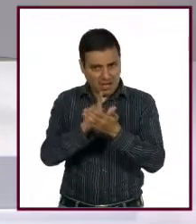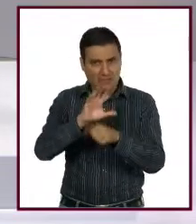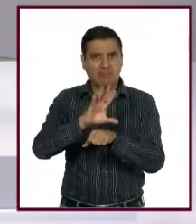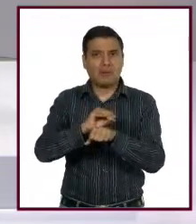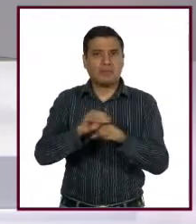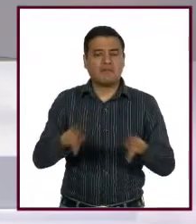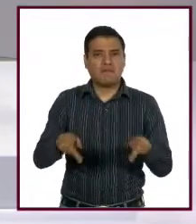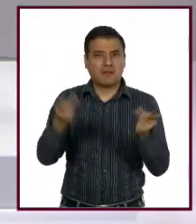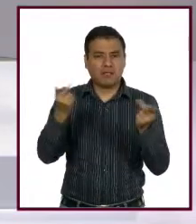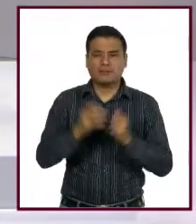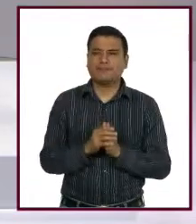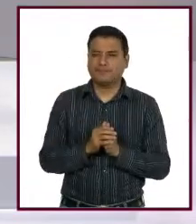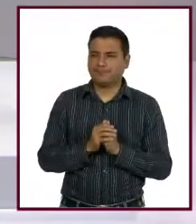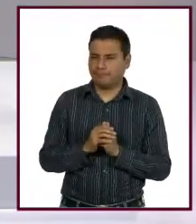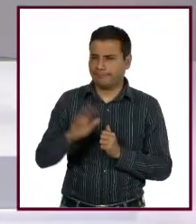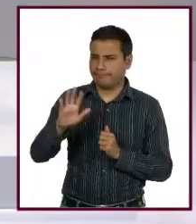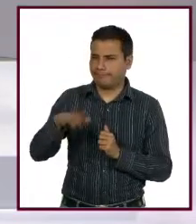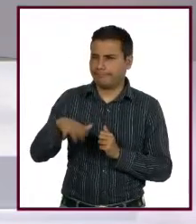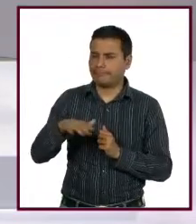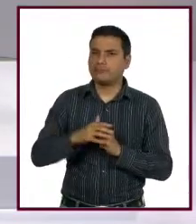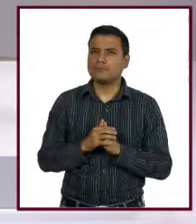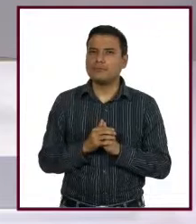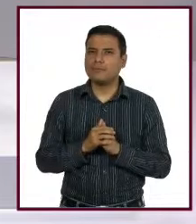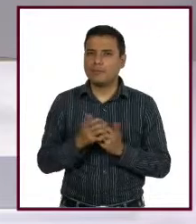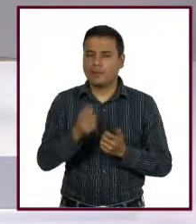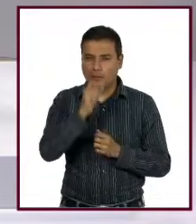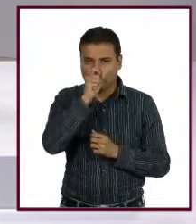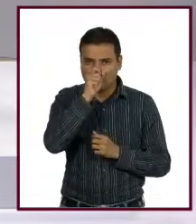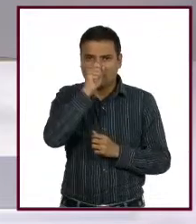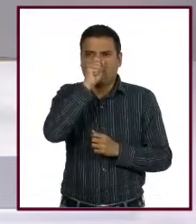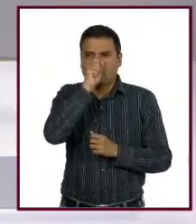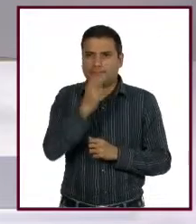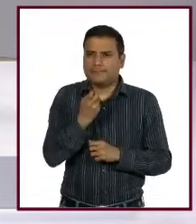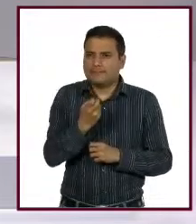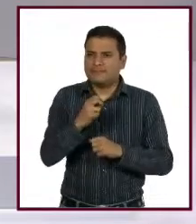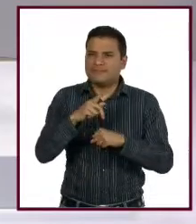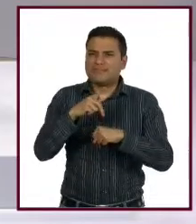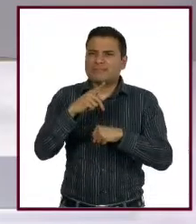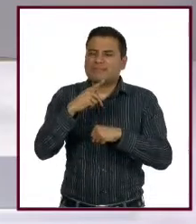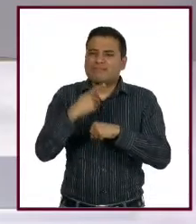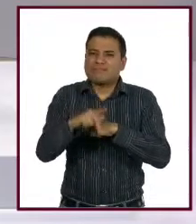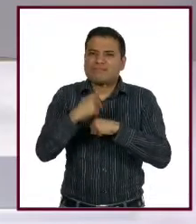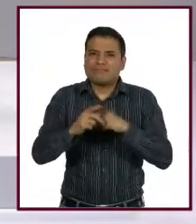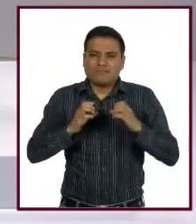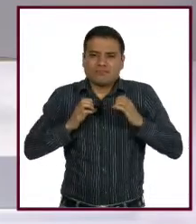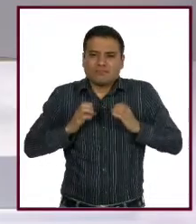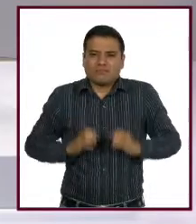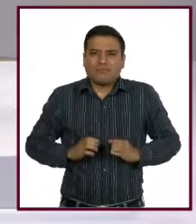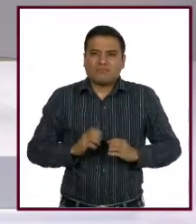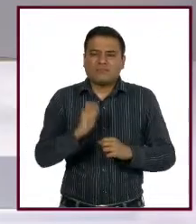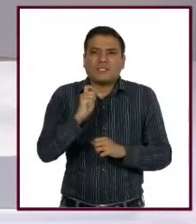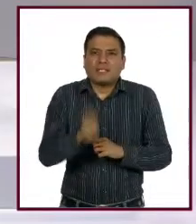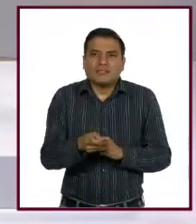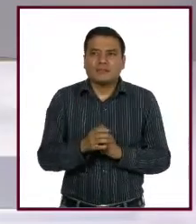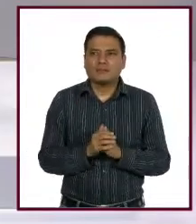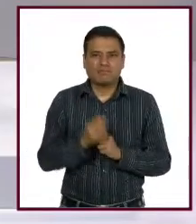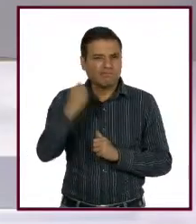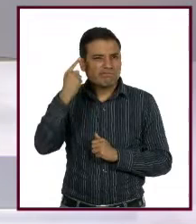doctor, ¿cuáles son los efectos de los inhalables? ¿Cuál es la relación con la salud mental, por